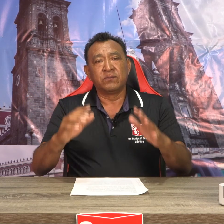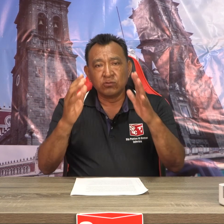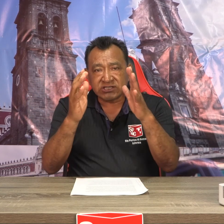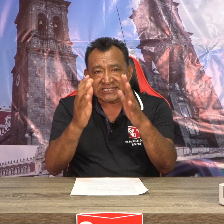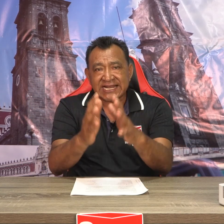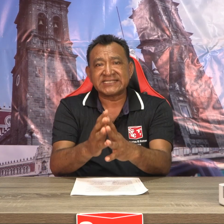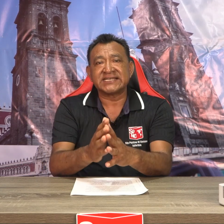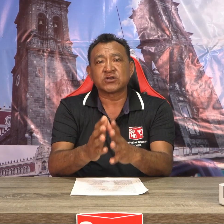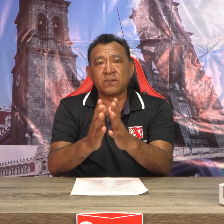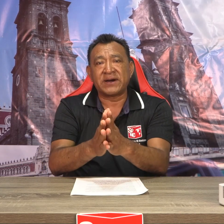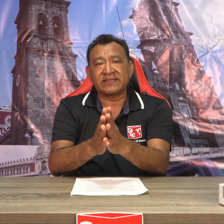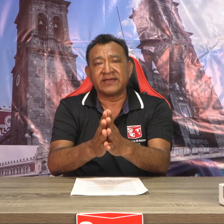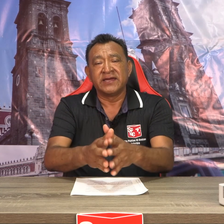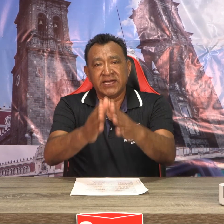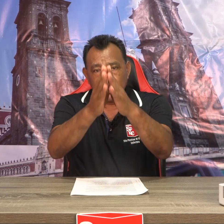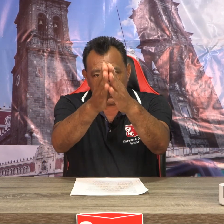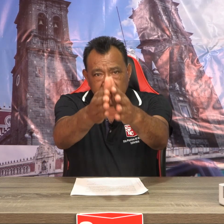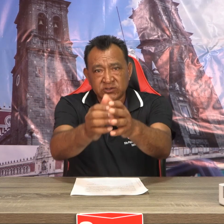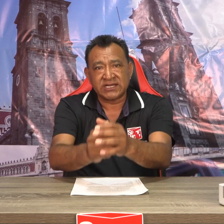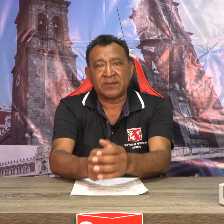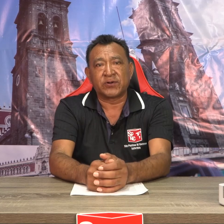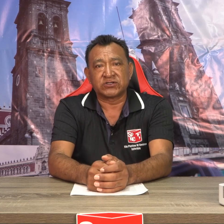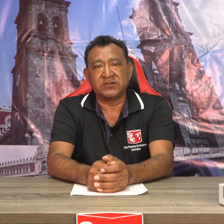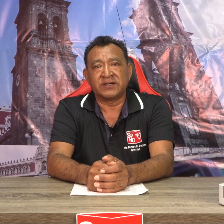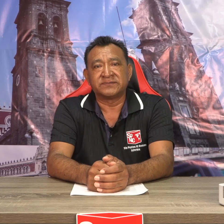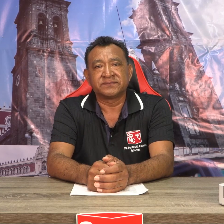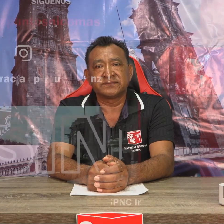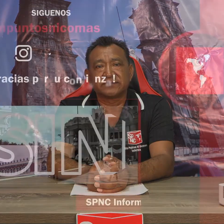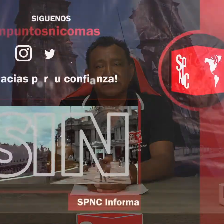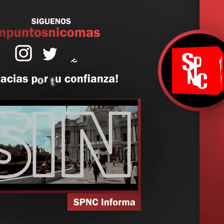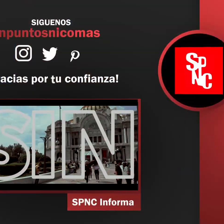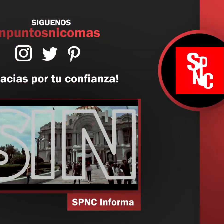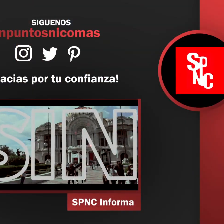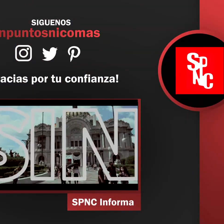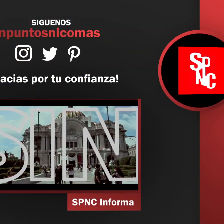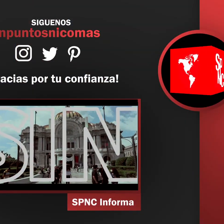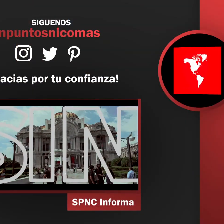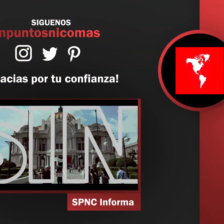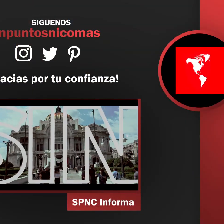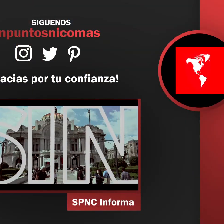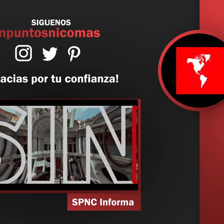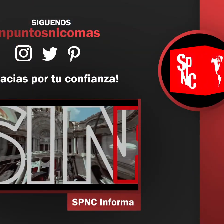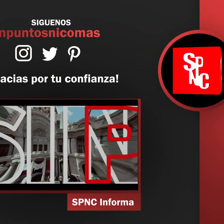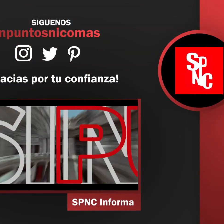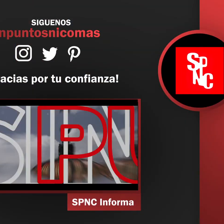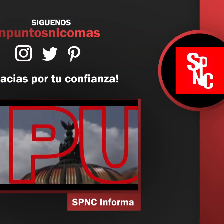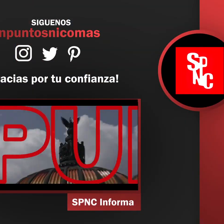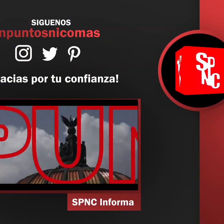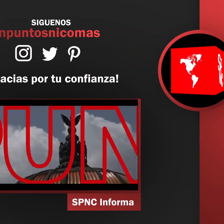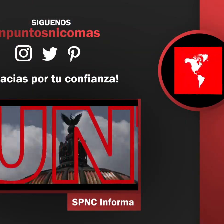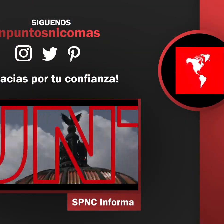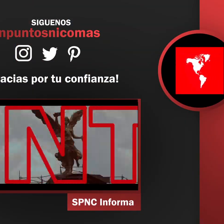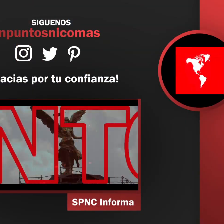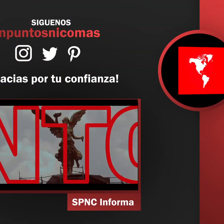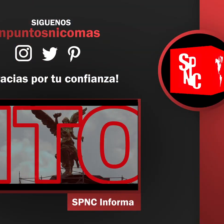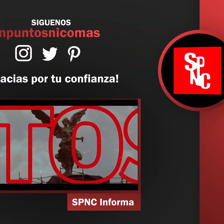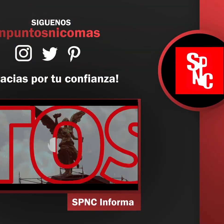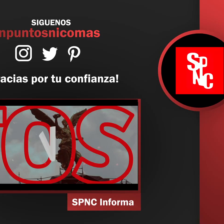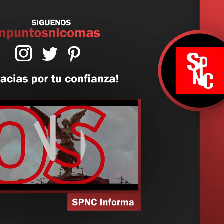mejor. Muchas gracias, comparte y nos vemos en la próxima. Suscríbete y dale like.